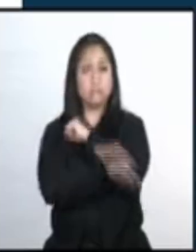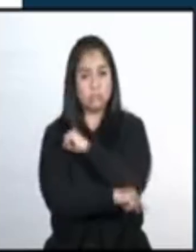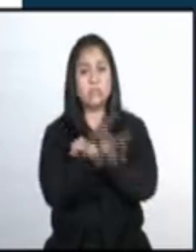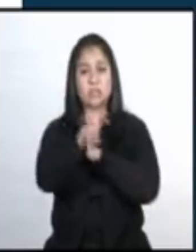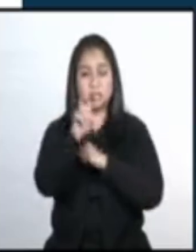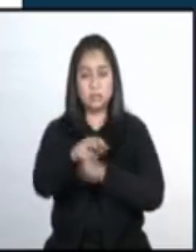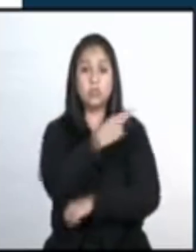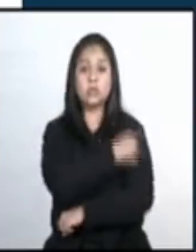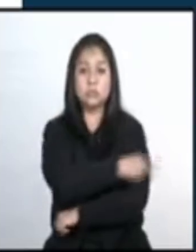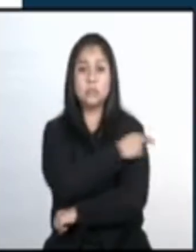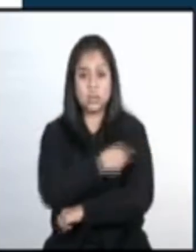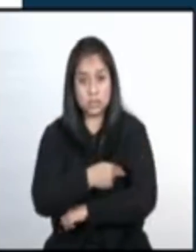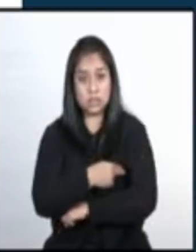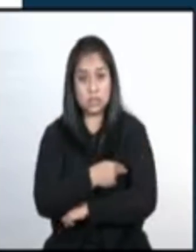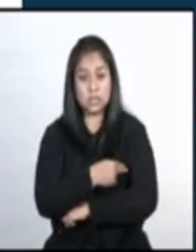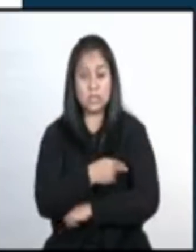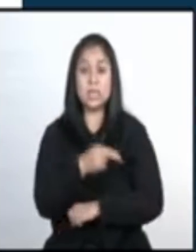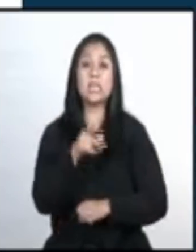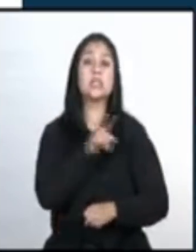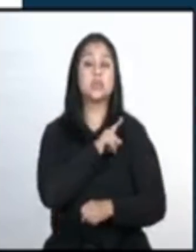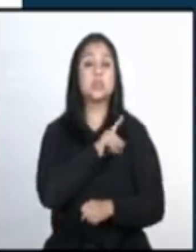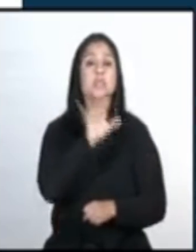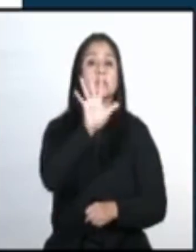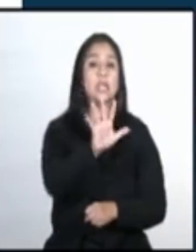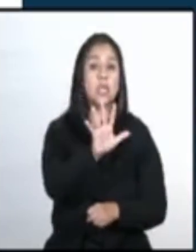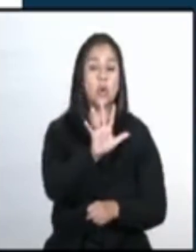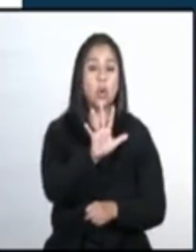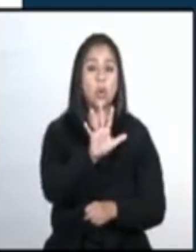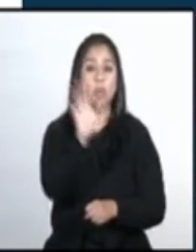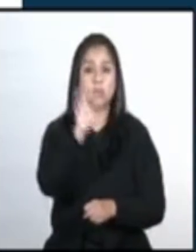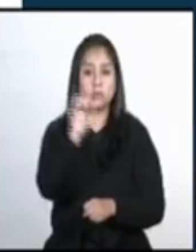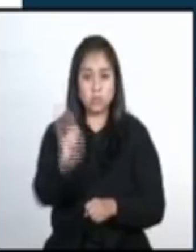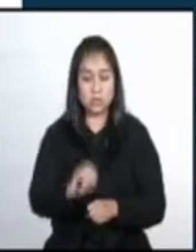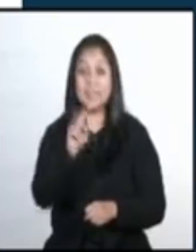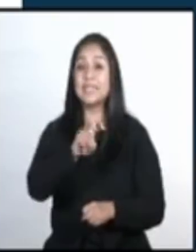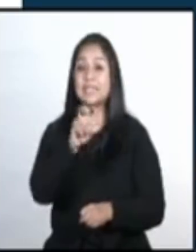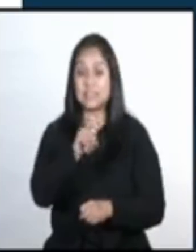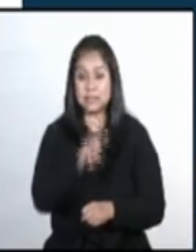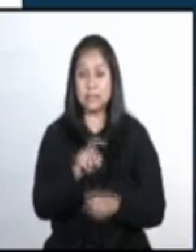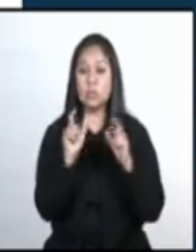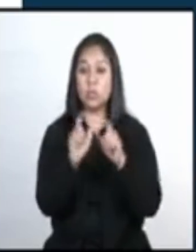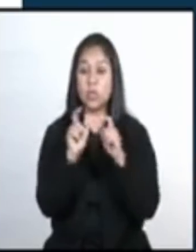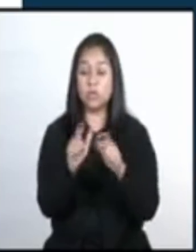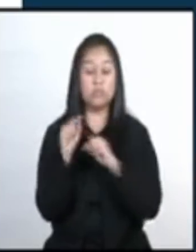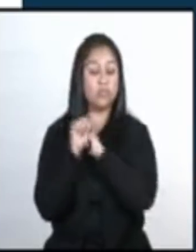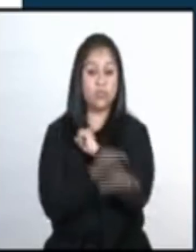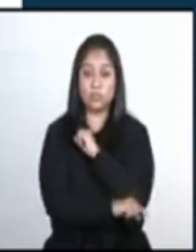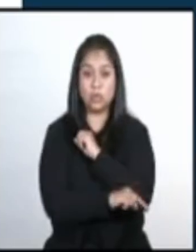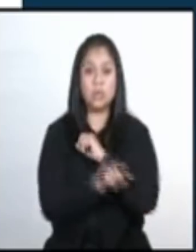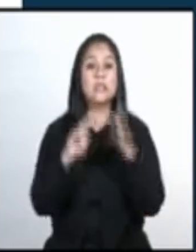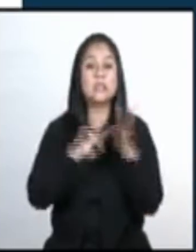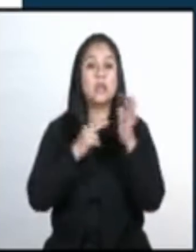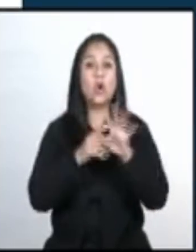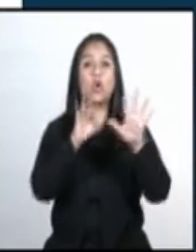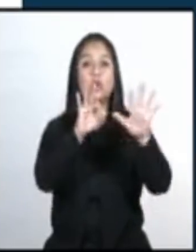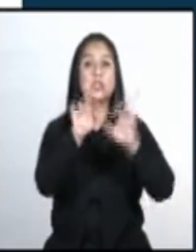hospitalización y a duras penas 5 de cada 100 necesitan cuidados intensivos. O sea,